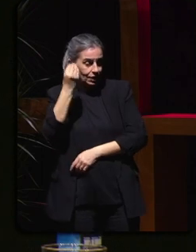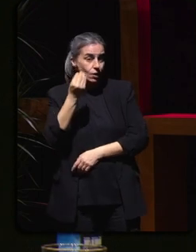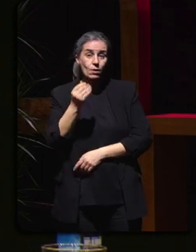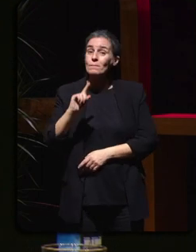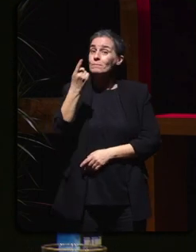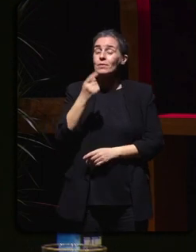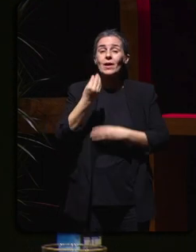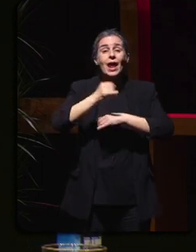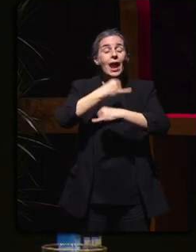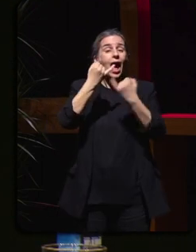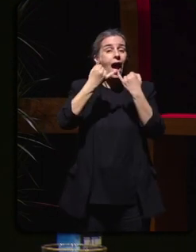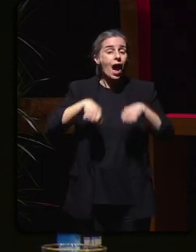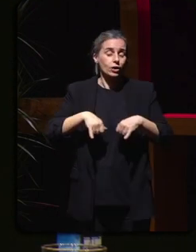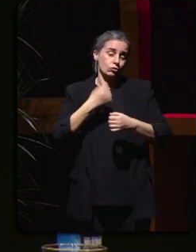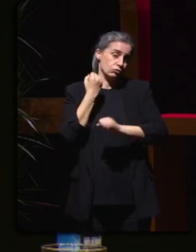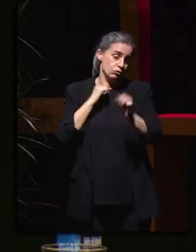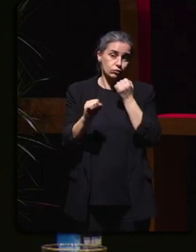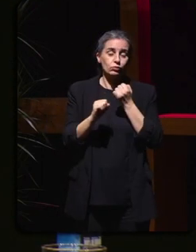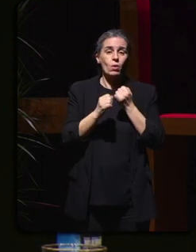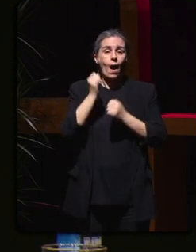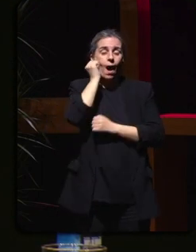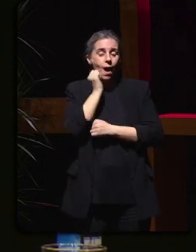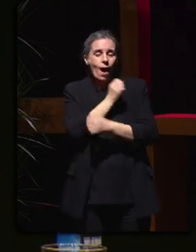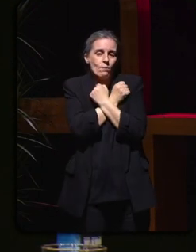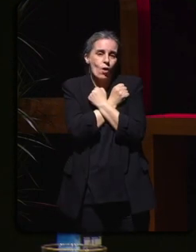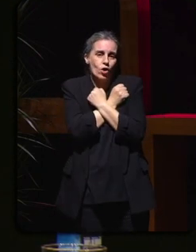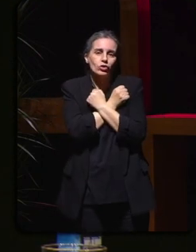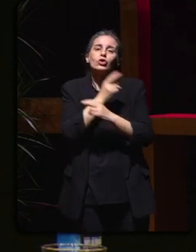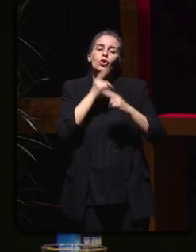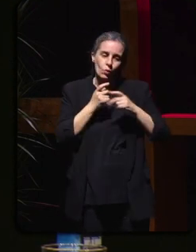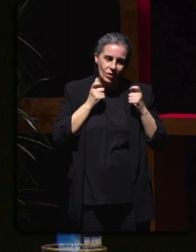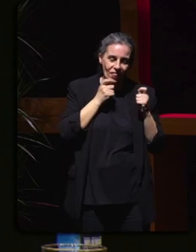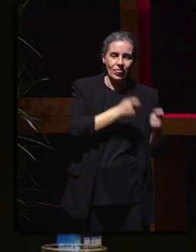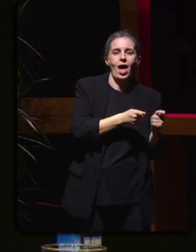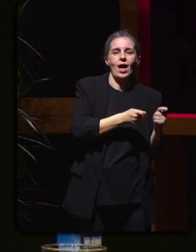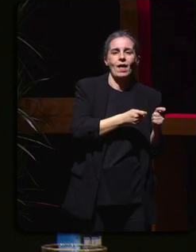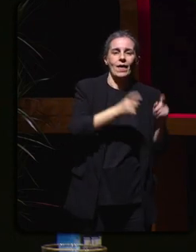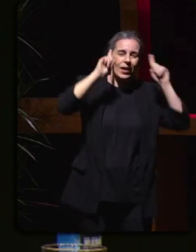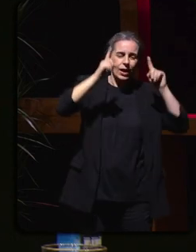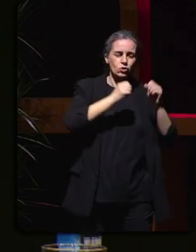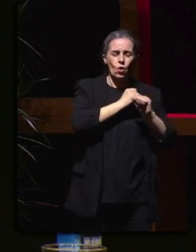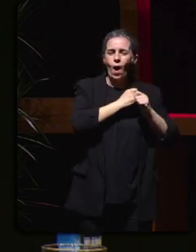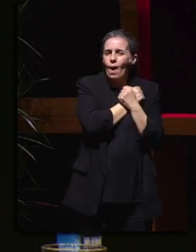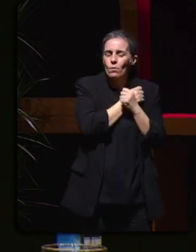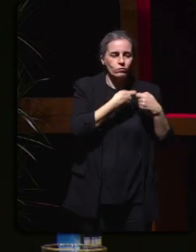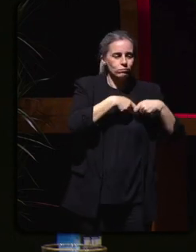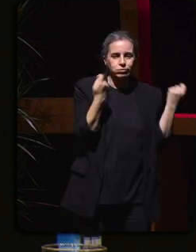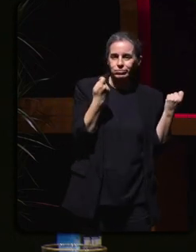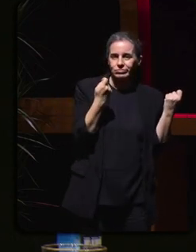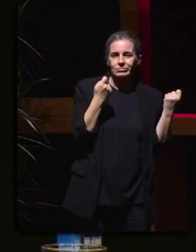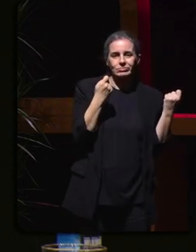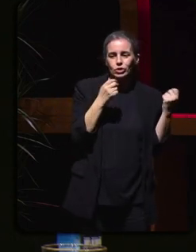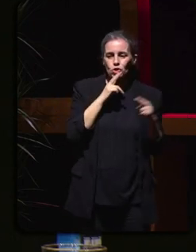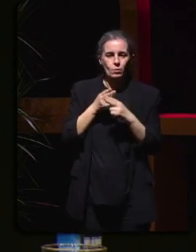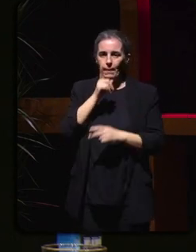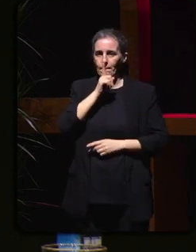en nombrar y el acto supremo de desamor es dejar de a alguien no decir jamás su nombre hacer como si no existiera y